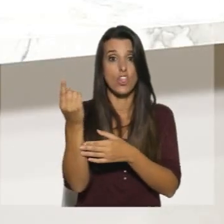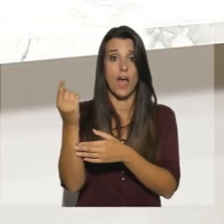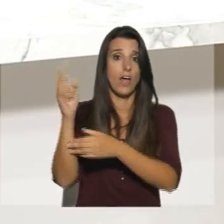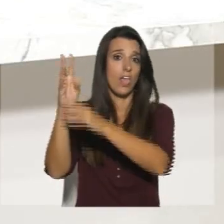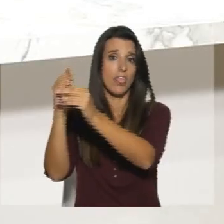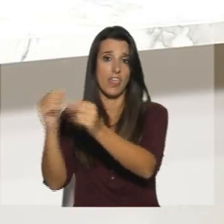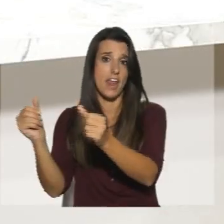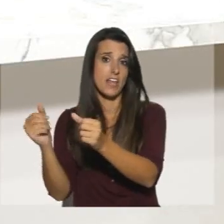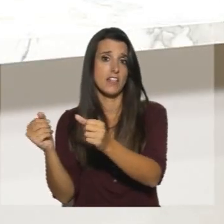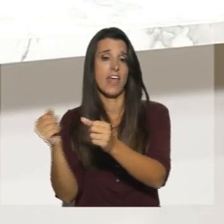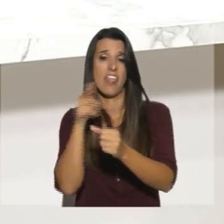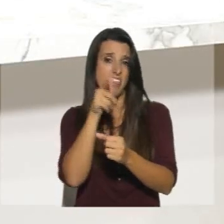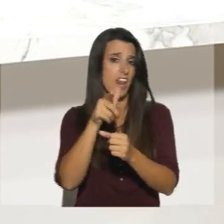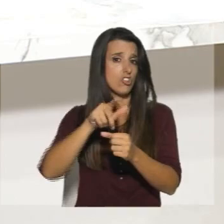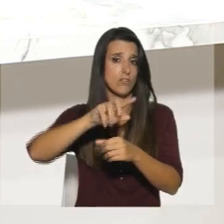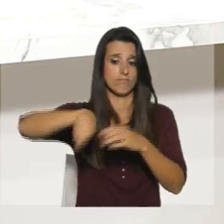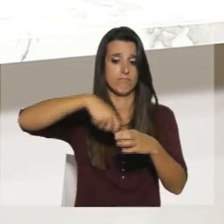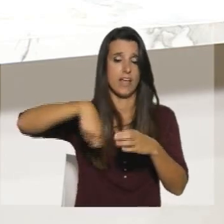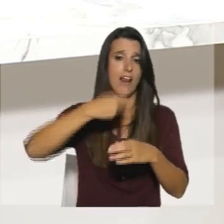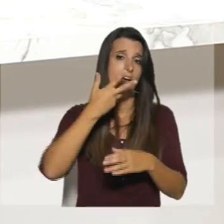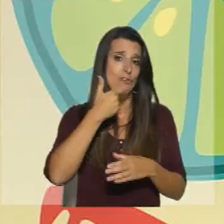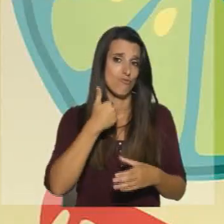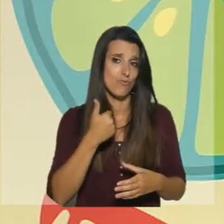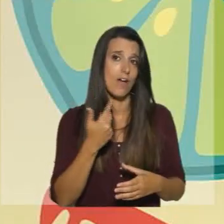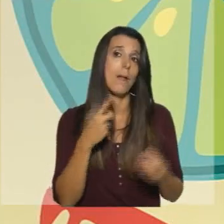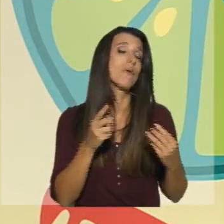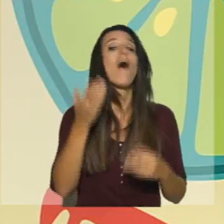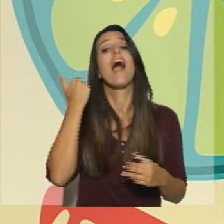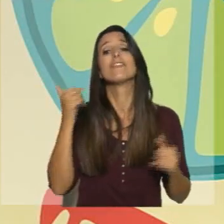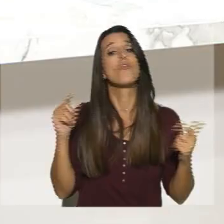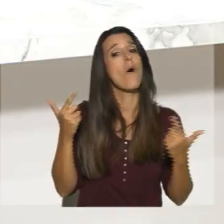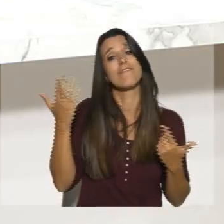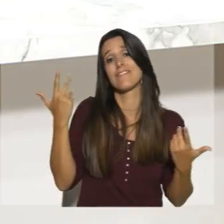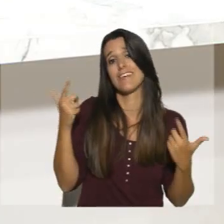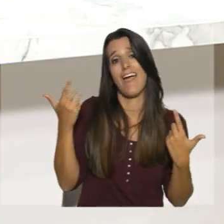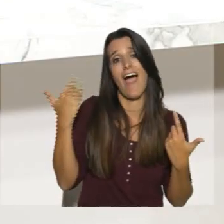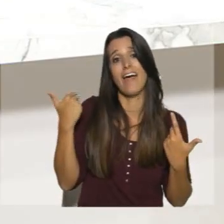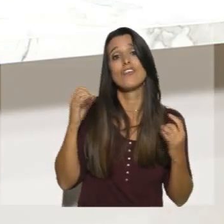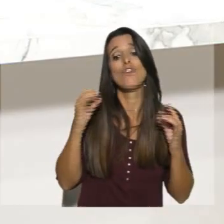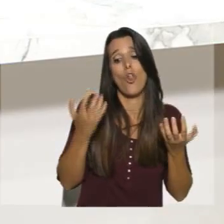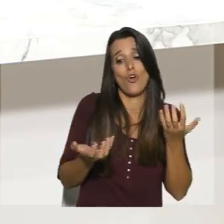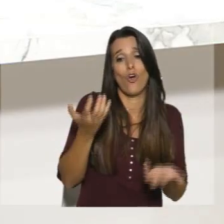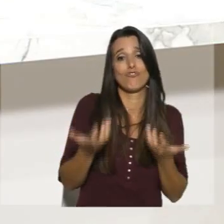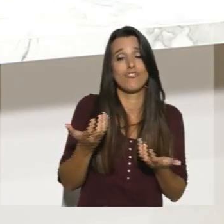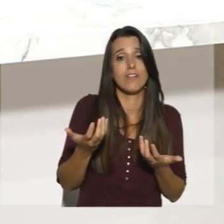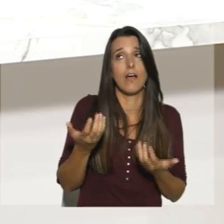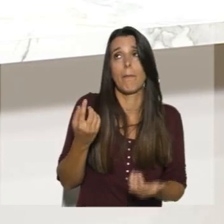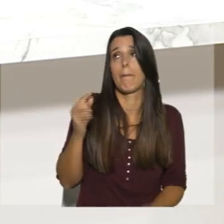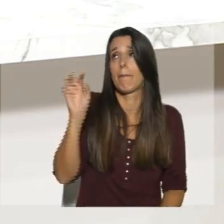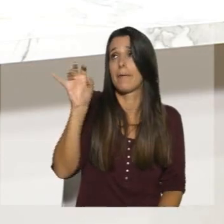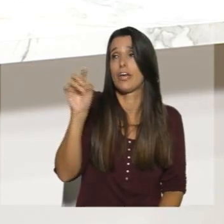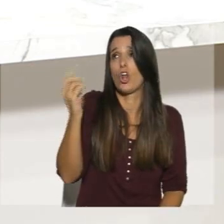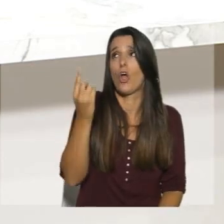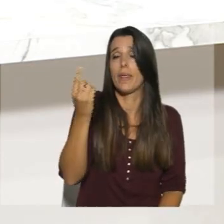mezclás con el azúcar, no pasa nada. Pensemos que cuando se hacían estas recetas no había... No había micro, claro. O si había micro era como... No, bueno,